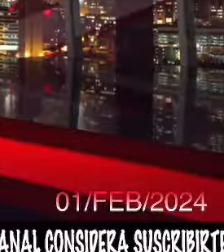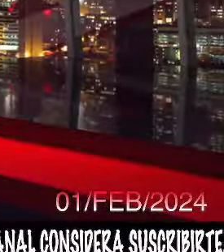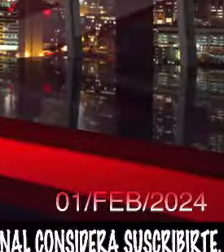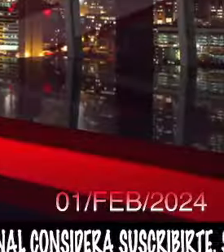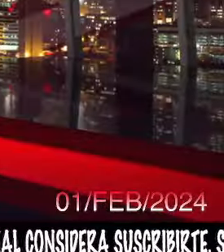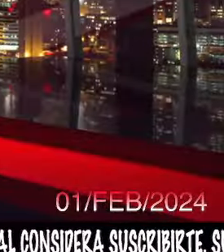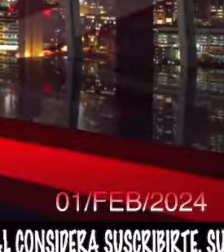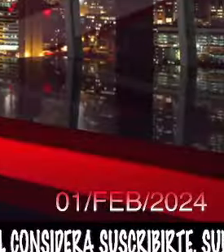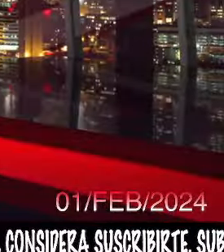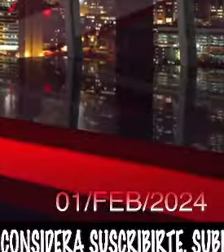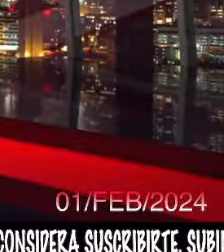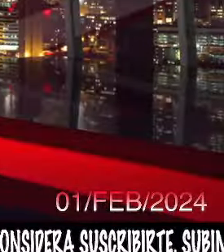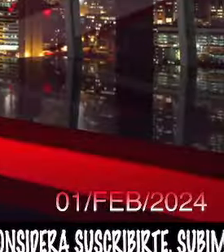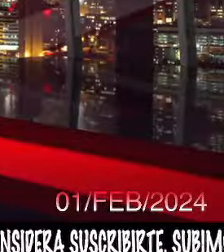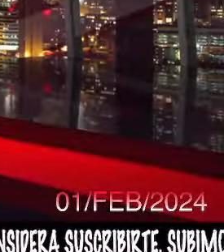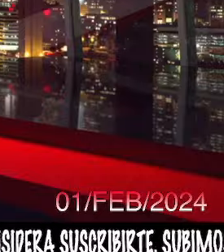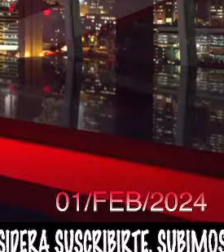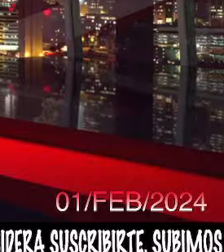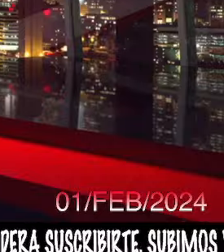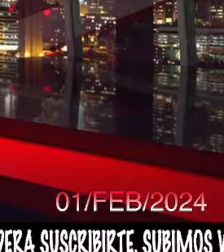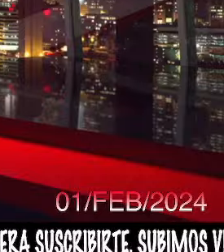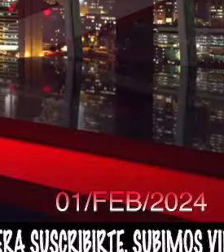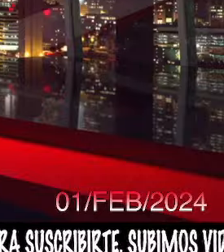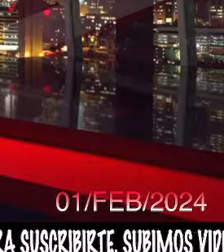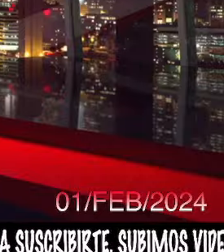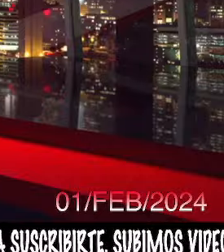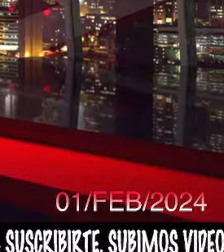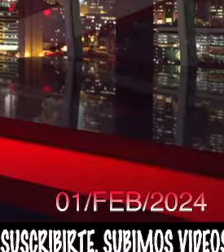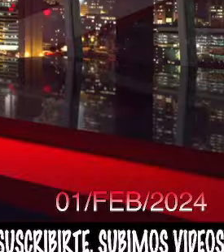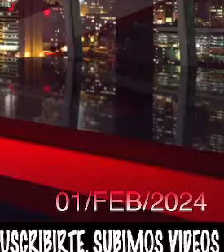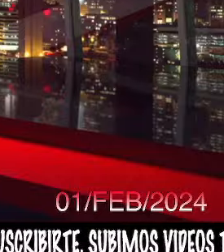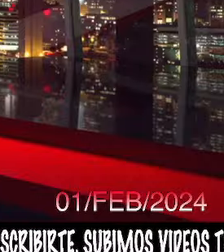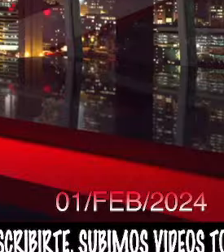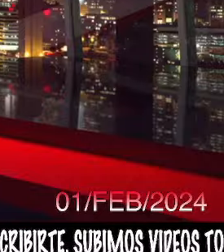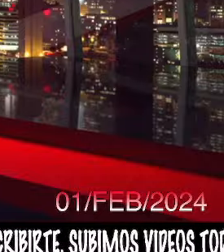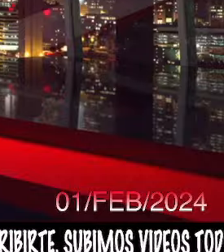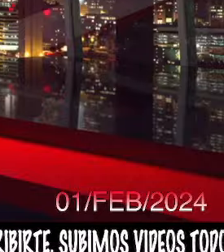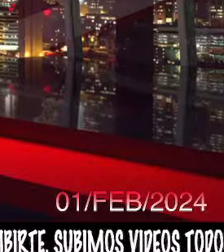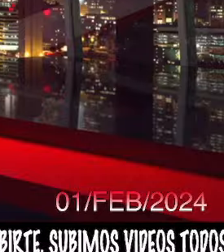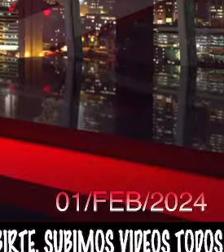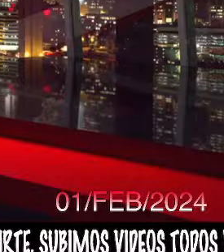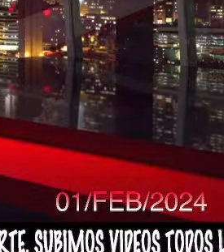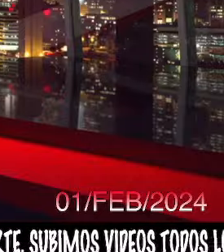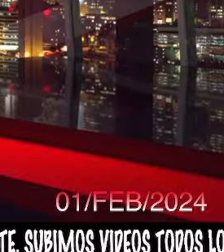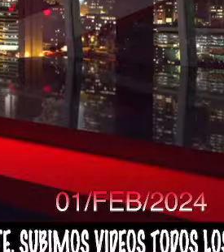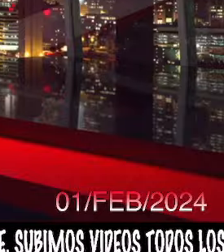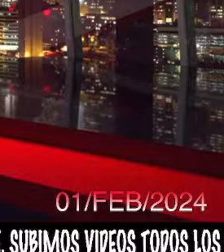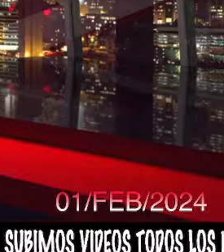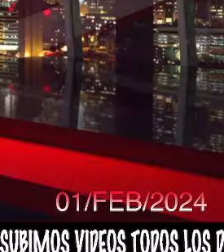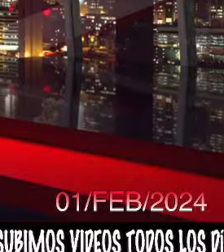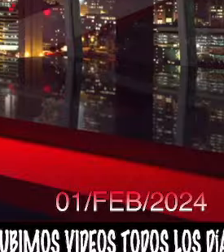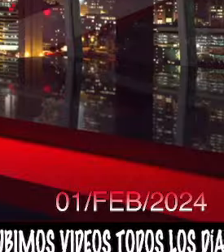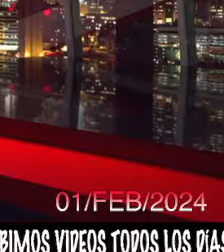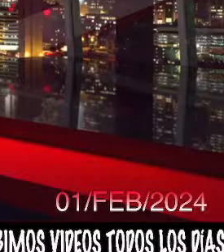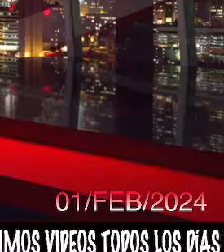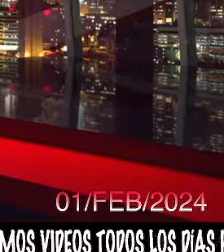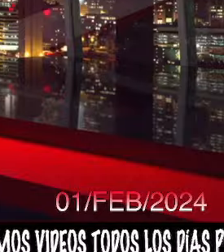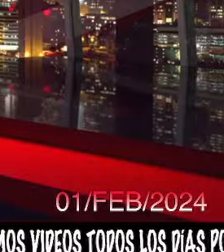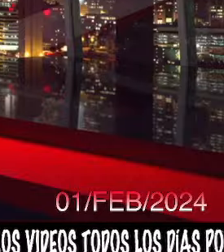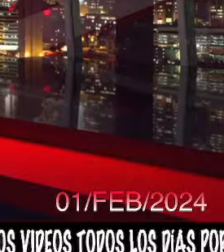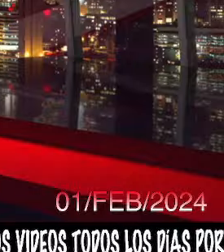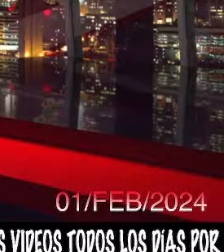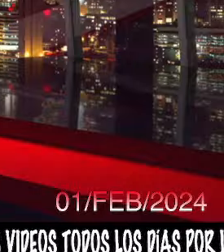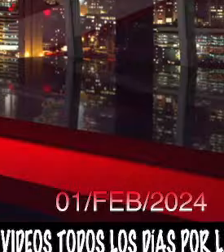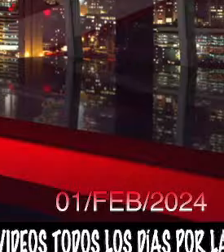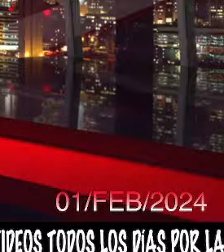ahí tienen la primera intervención. Hubo una segunda donde habló de la importancia de respetar a las mujeres y también lo que se ha tomado